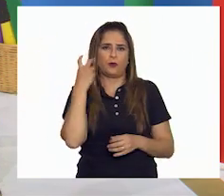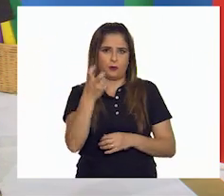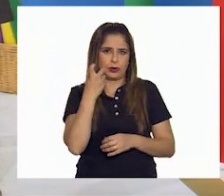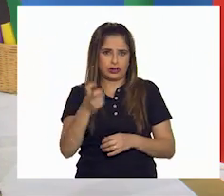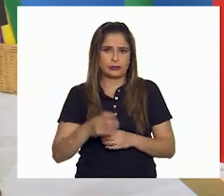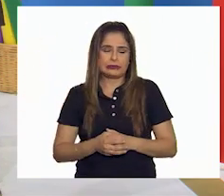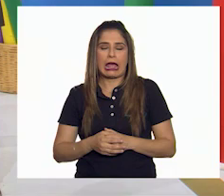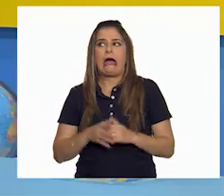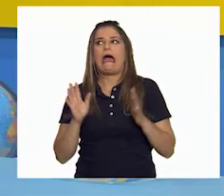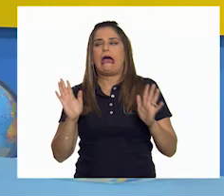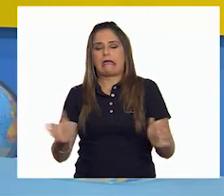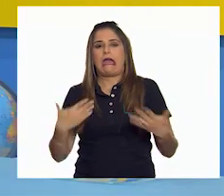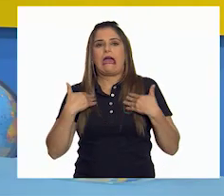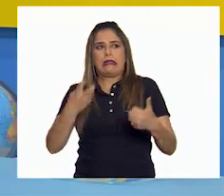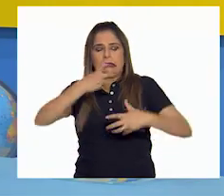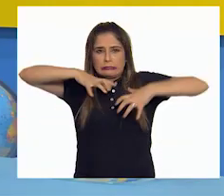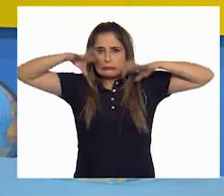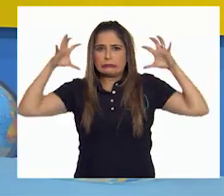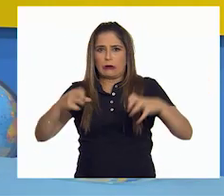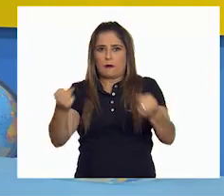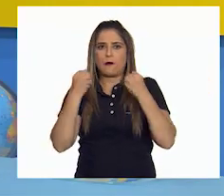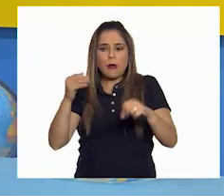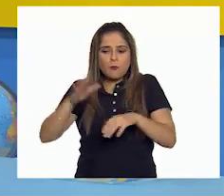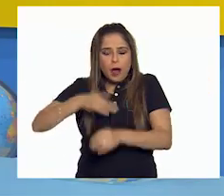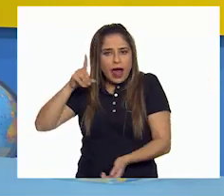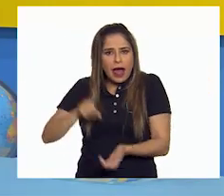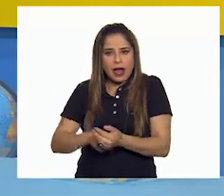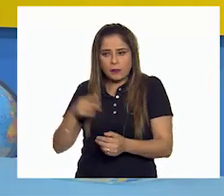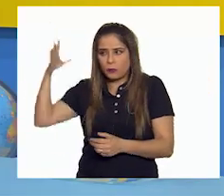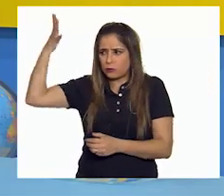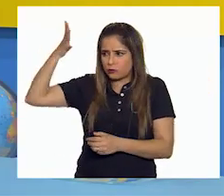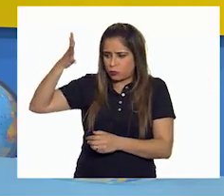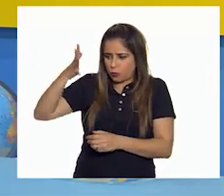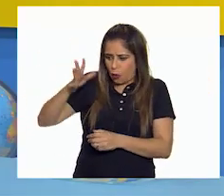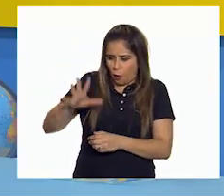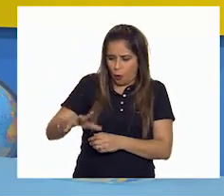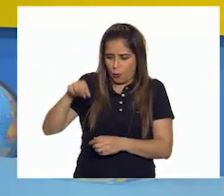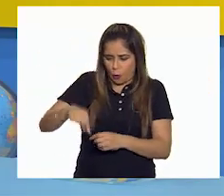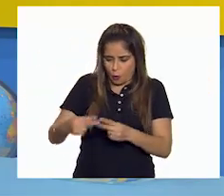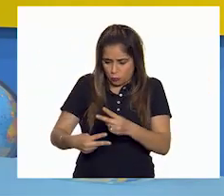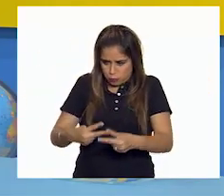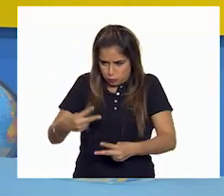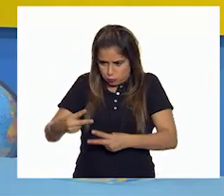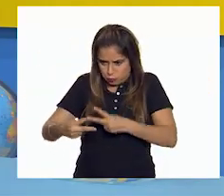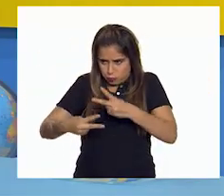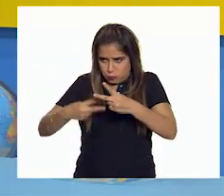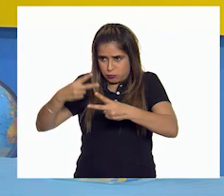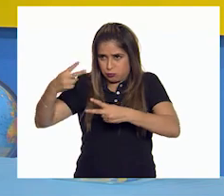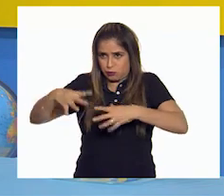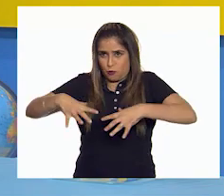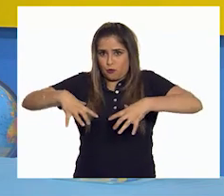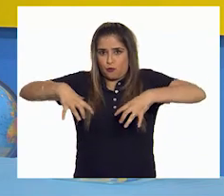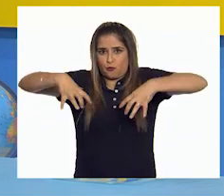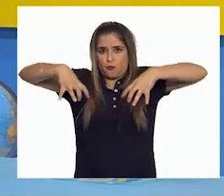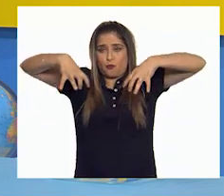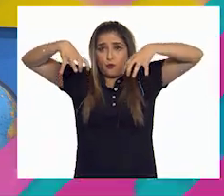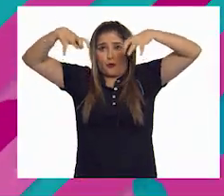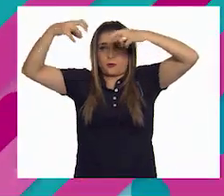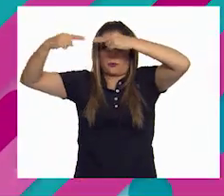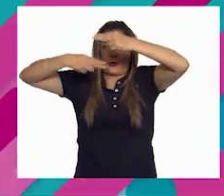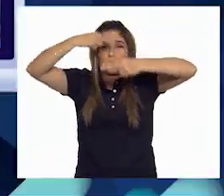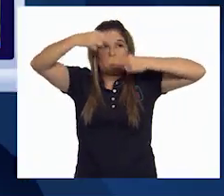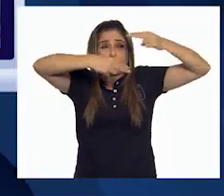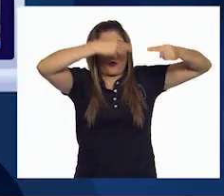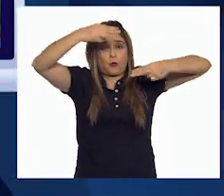aguacero, ¿no? Así es. Y eso precisamente nos da pie para hablar del siguiente paso en el ciclo